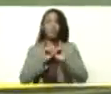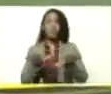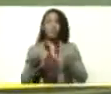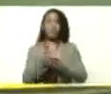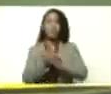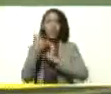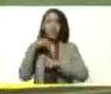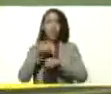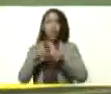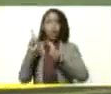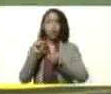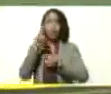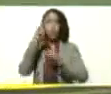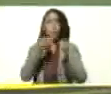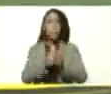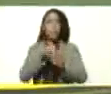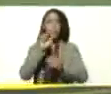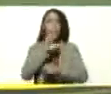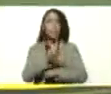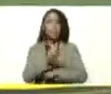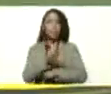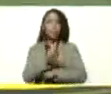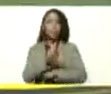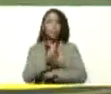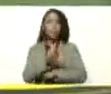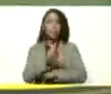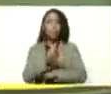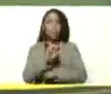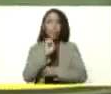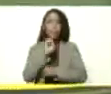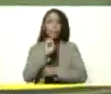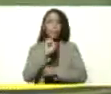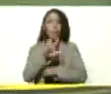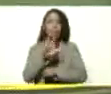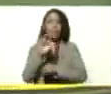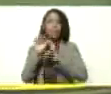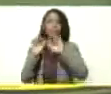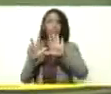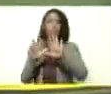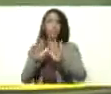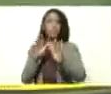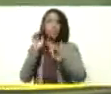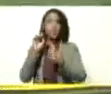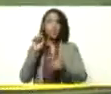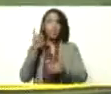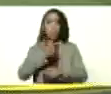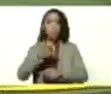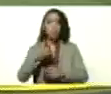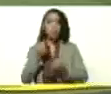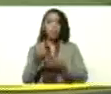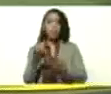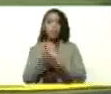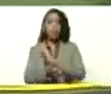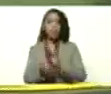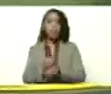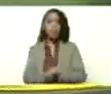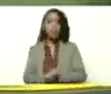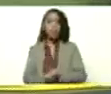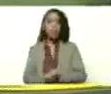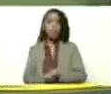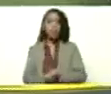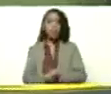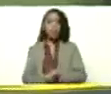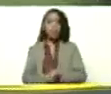otro récord dos mil 328 casos pasamos de 5